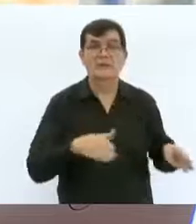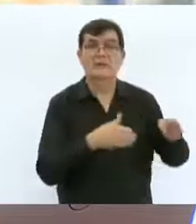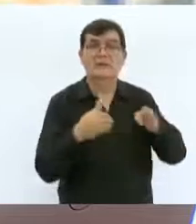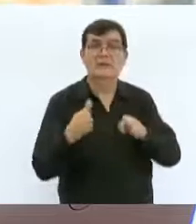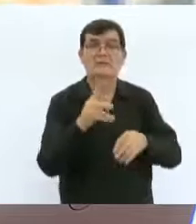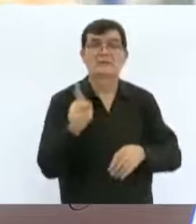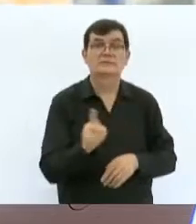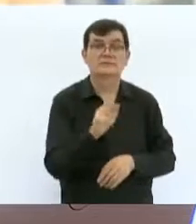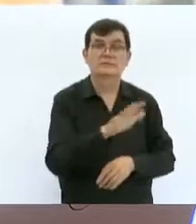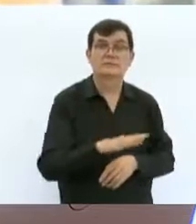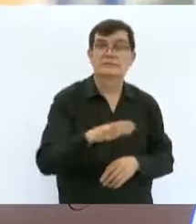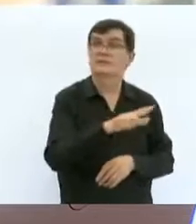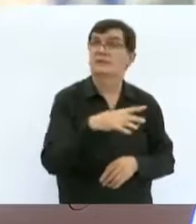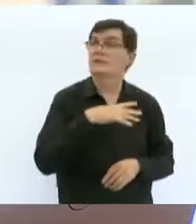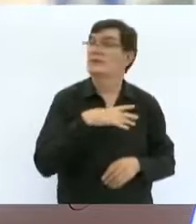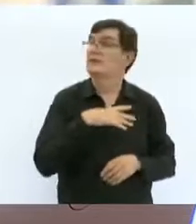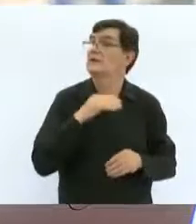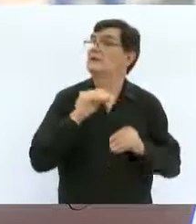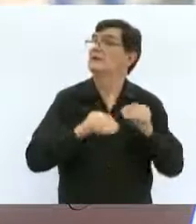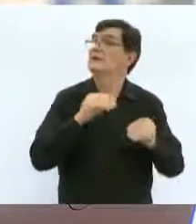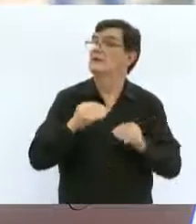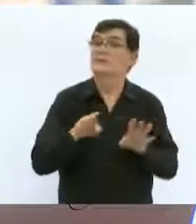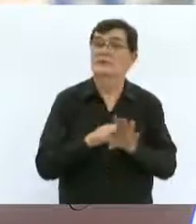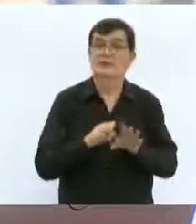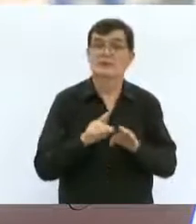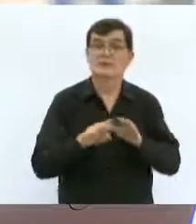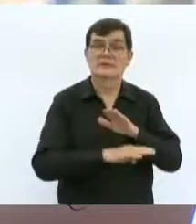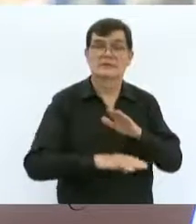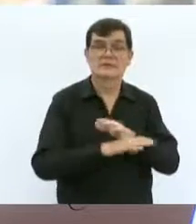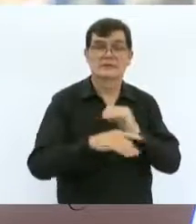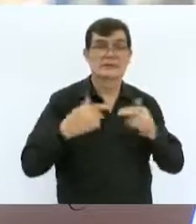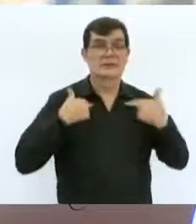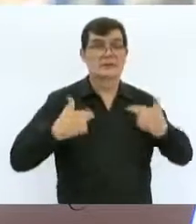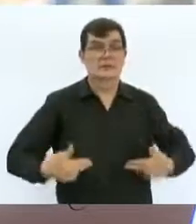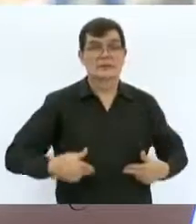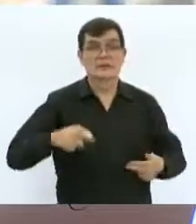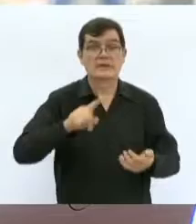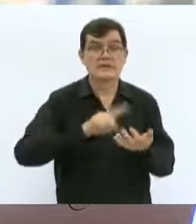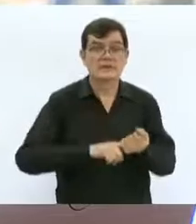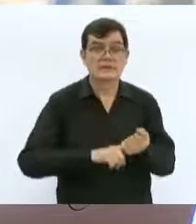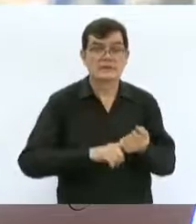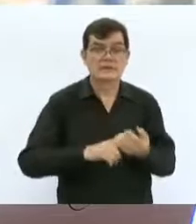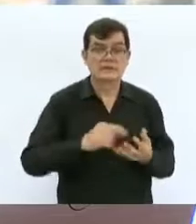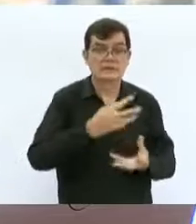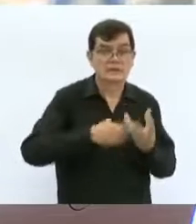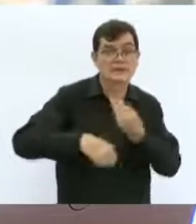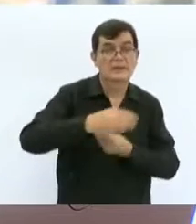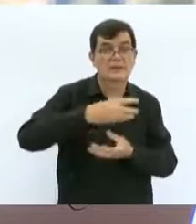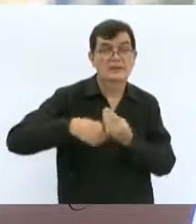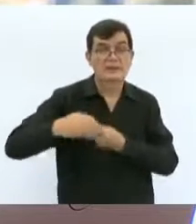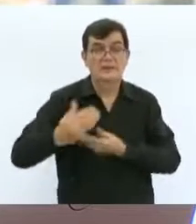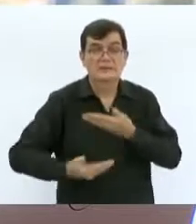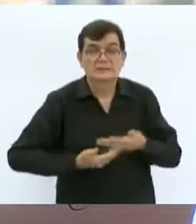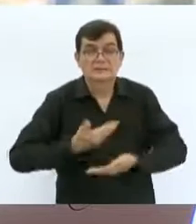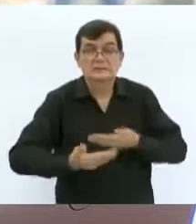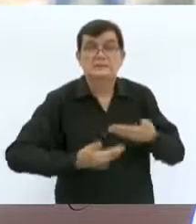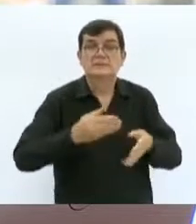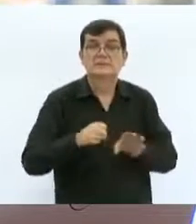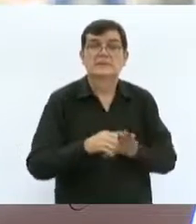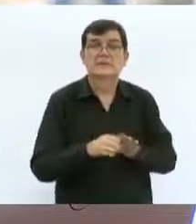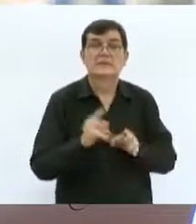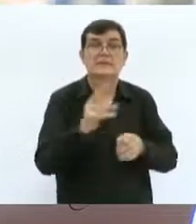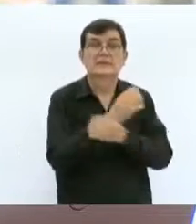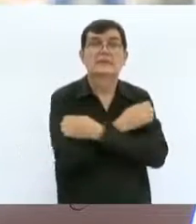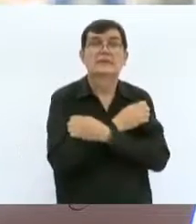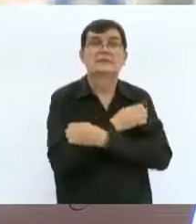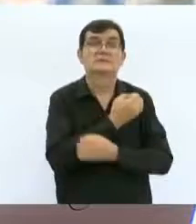y alimentadores para facilitar a sus habitantes el intercambio de bienes y servicios y acercarles los servicios de educación